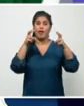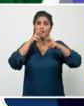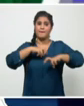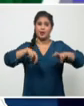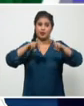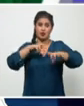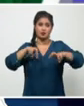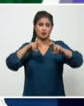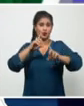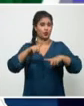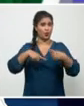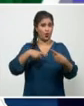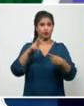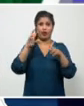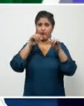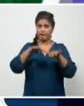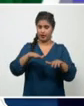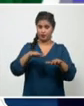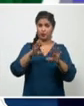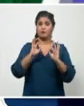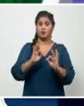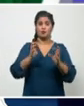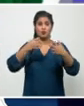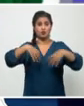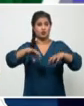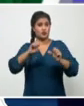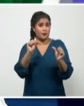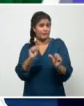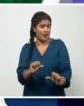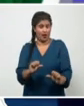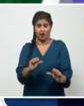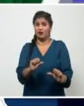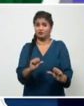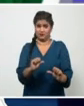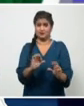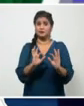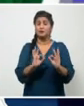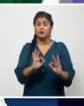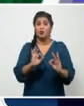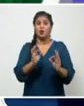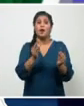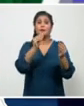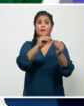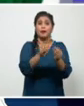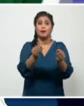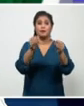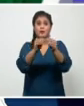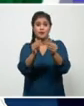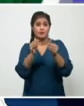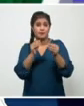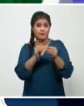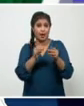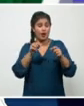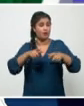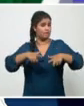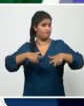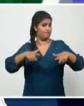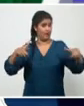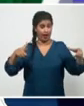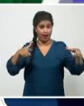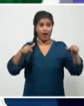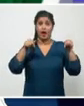está compleja desde el punto de vista epidemiológico. La transmisión se ha extendido a